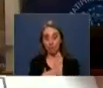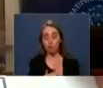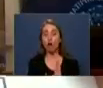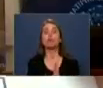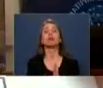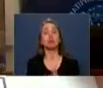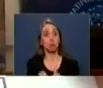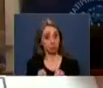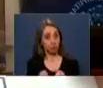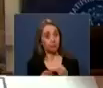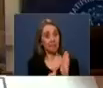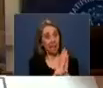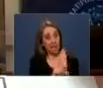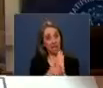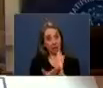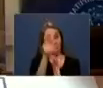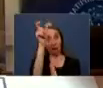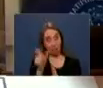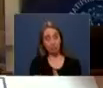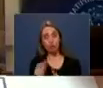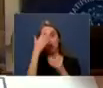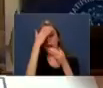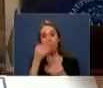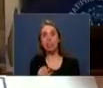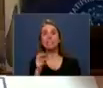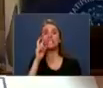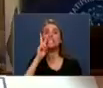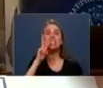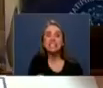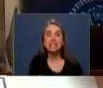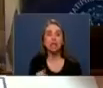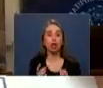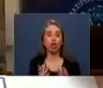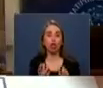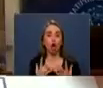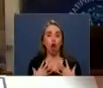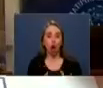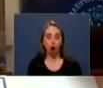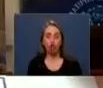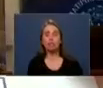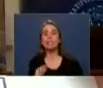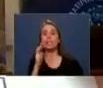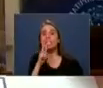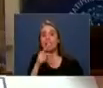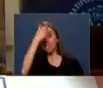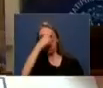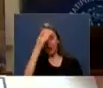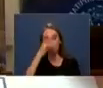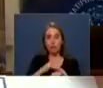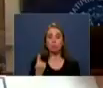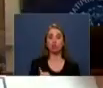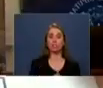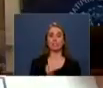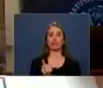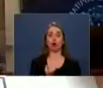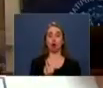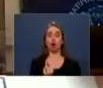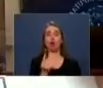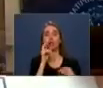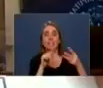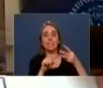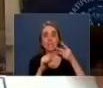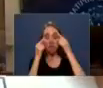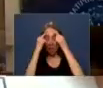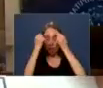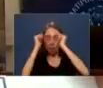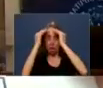no la gente la valora por una sola cosa, por el hecho de haber tenido la idea